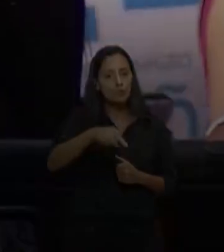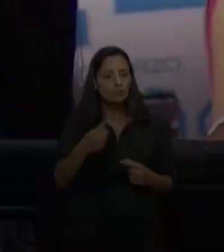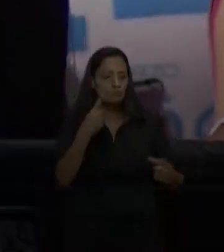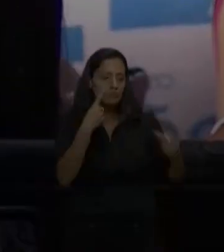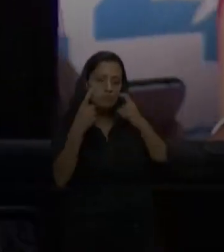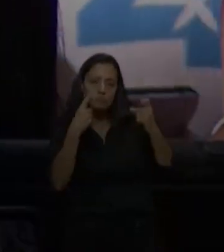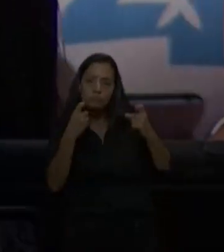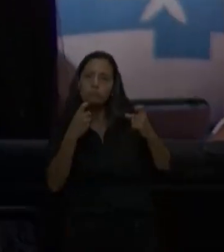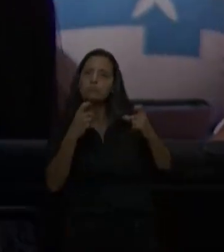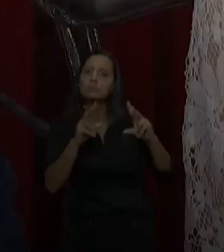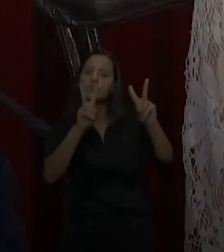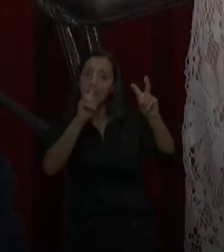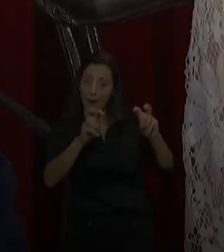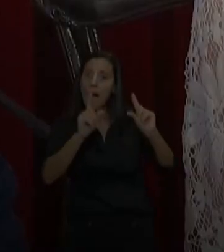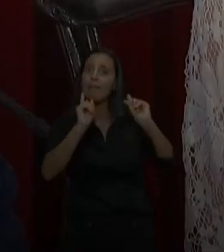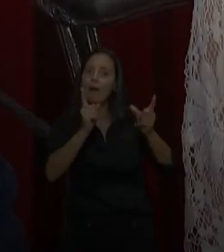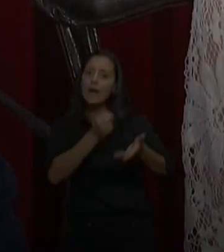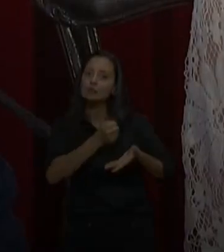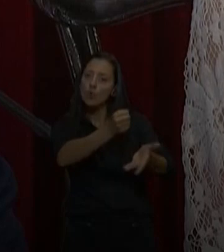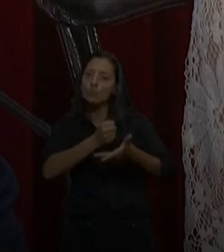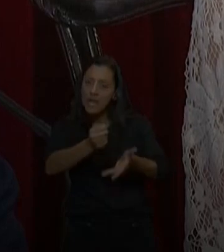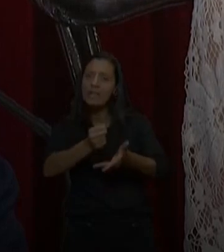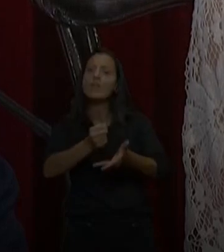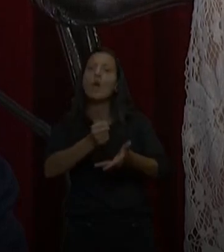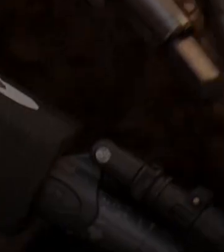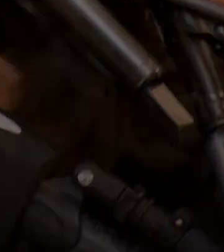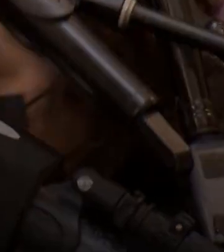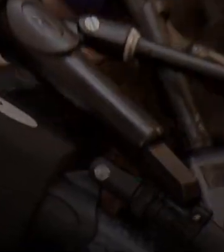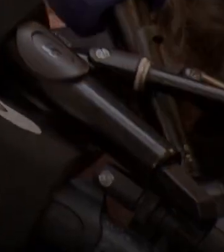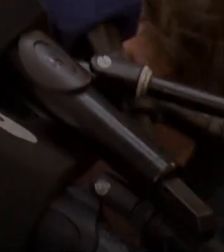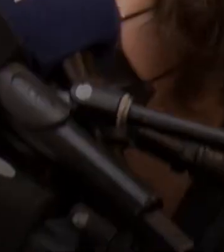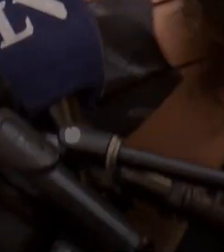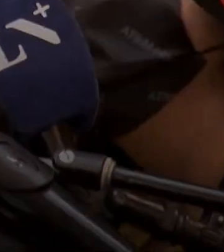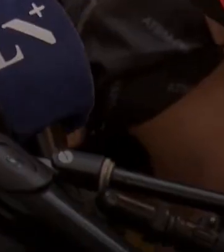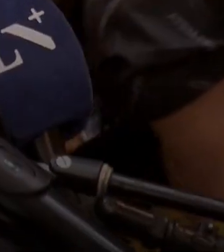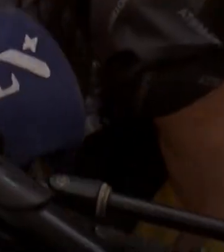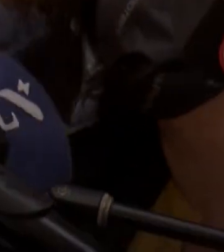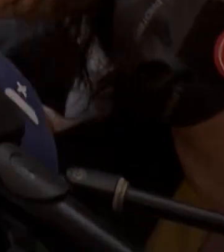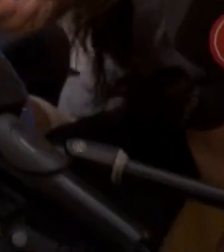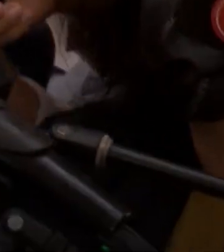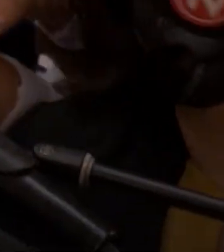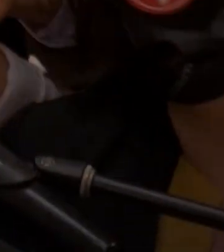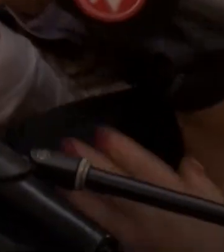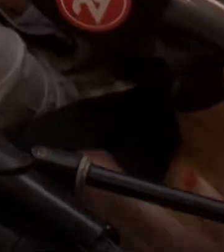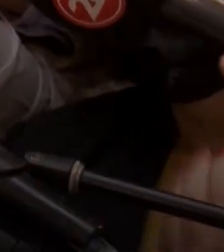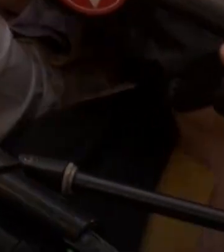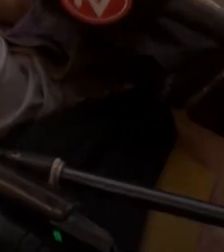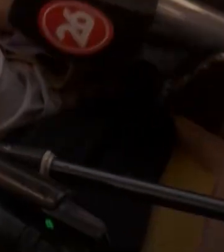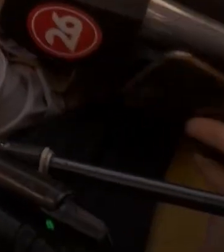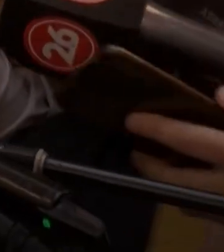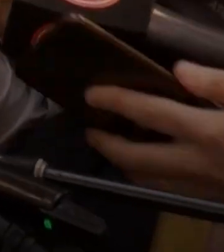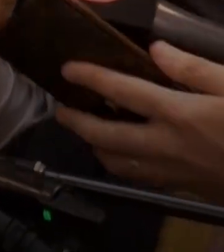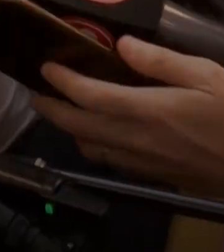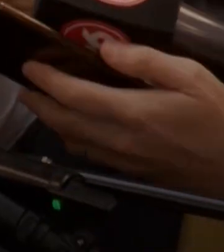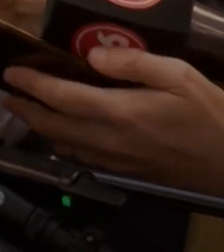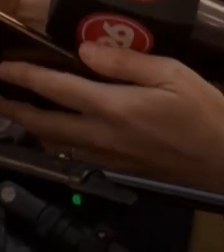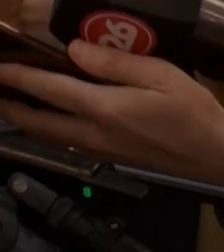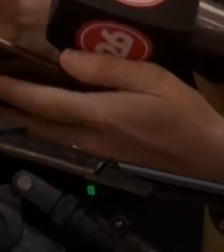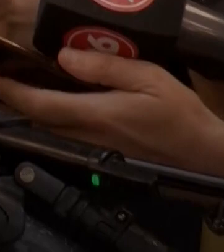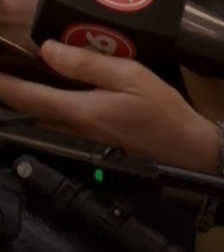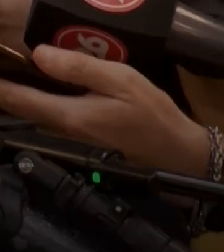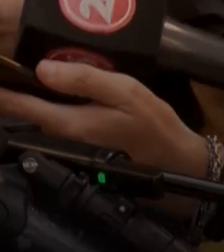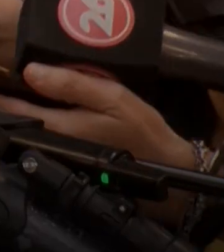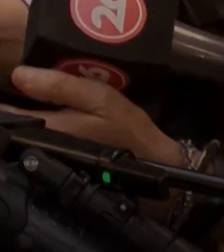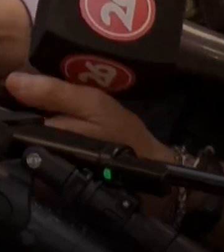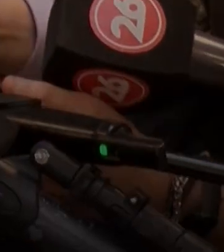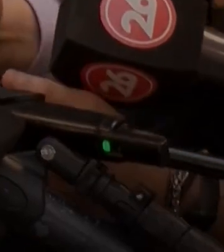en plena pandemia, una recuperación del sector industrial que hoy estamos por encima de 2019, incluso de 2018.